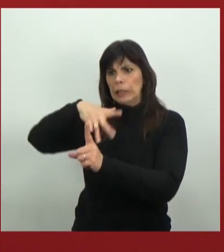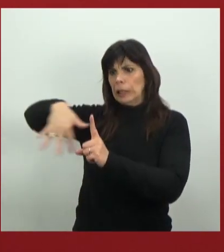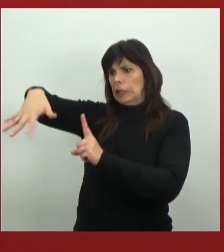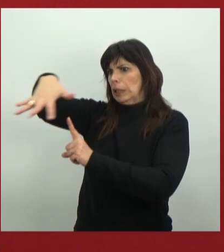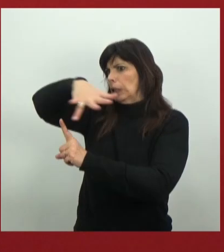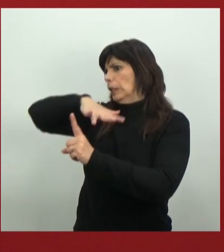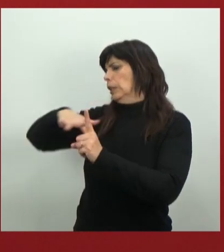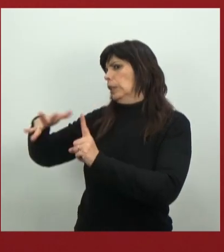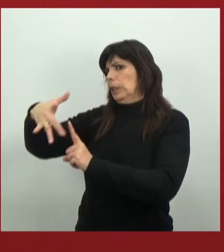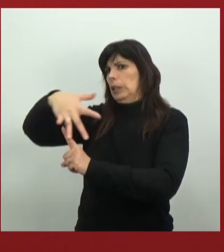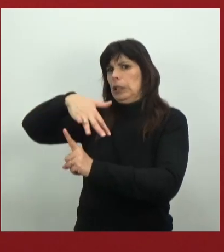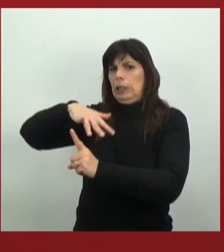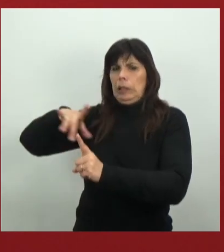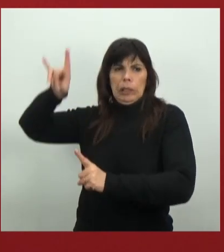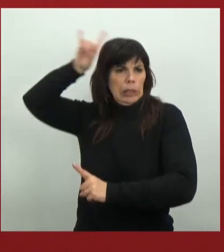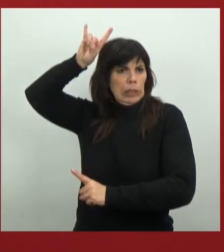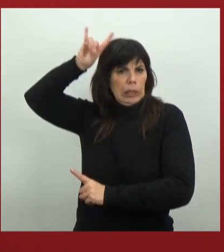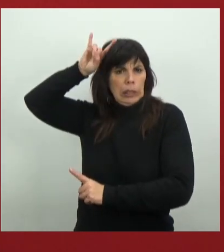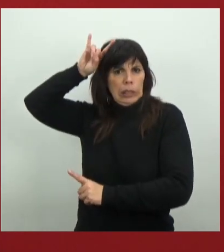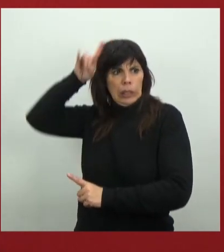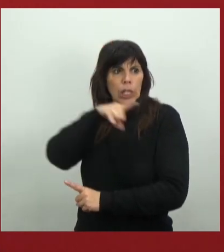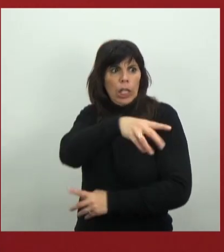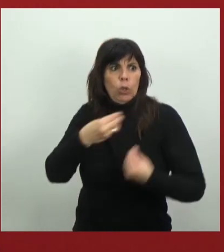diabólica que te absorbe la vida.